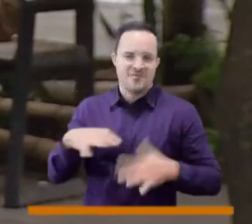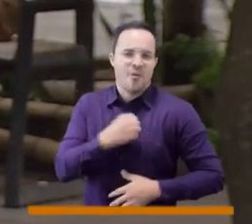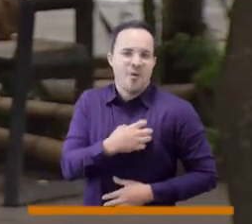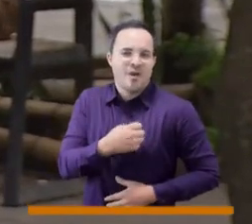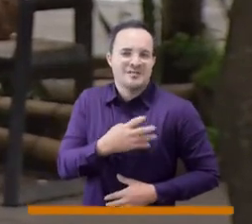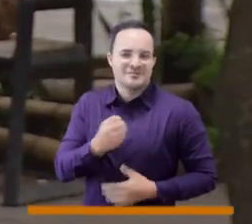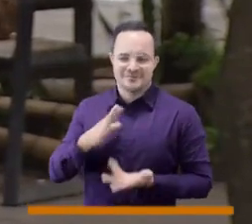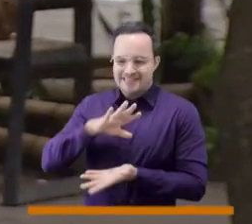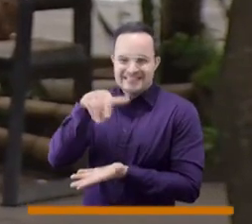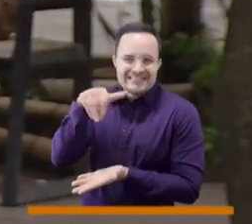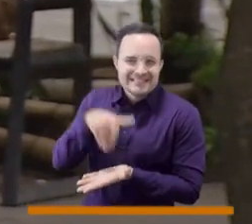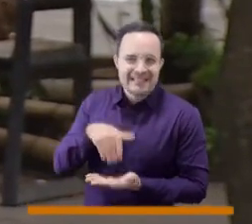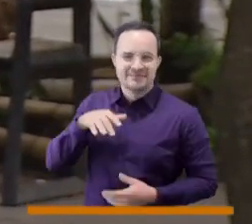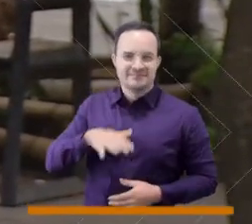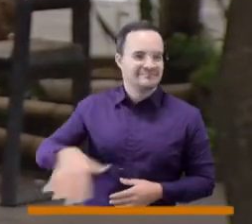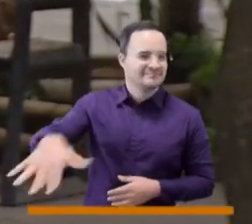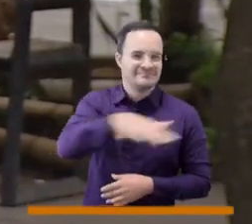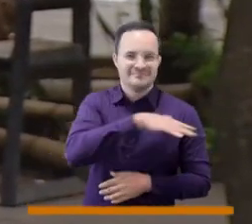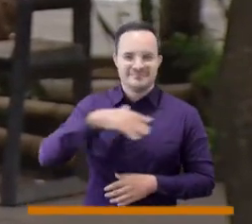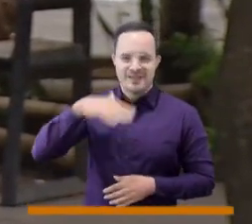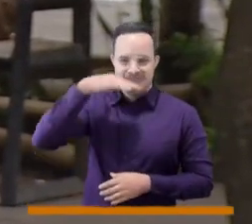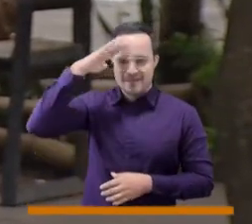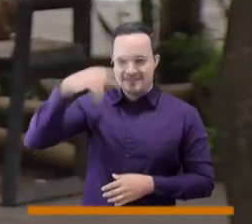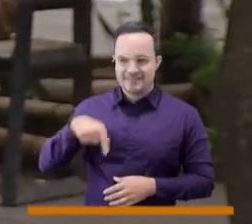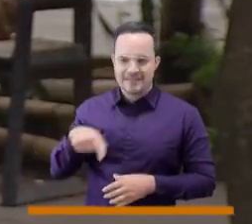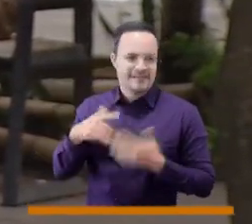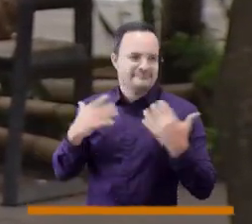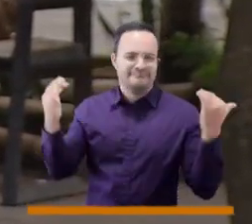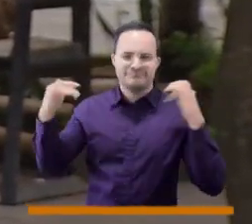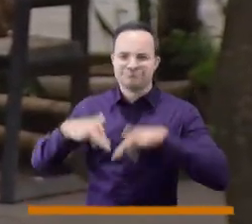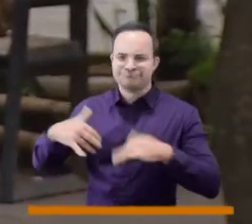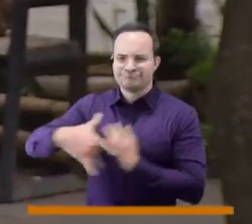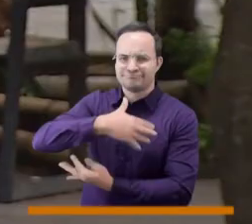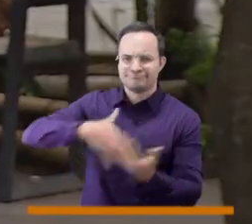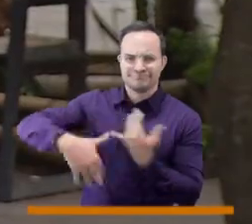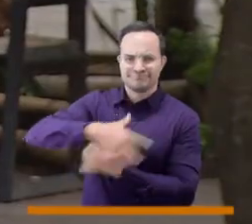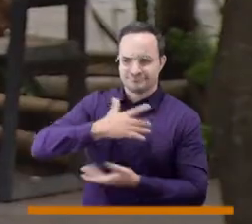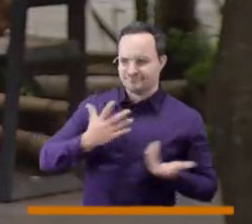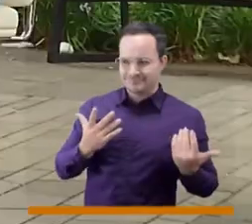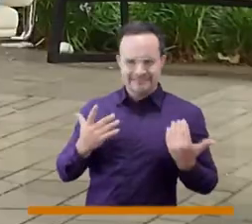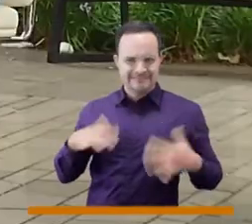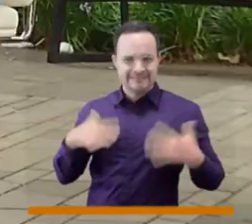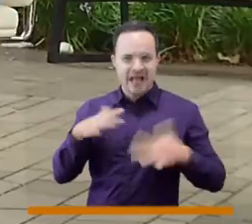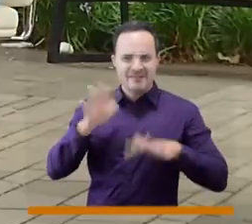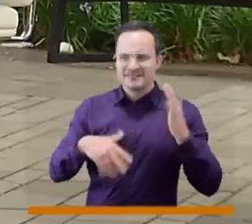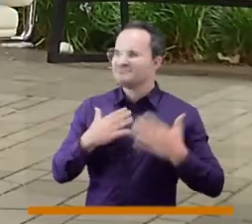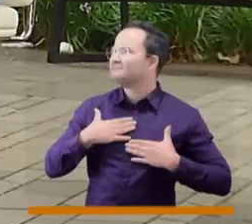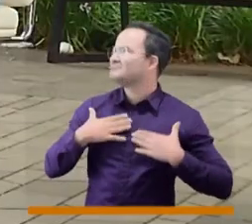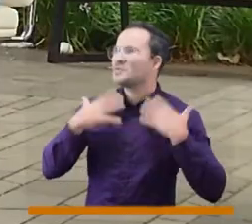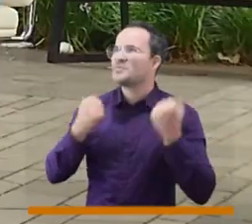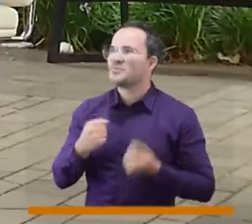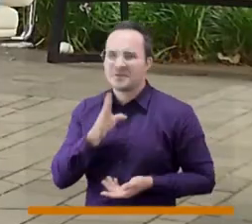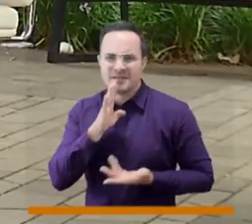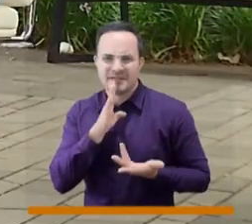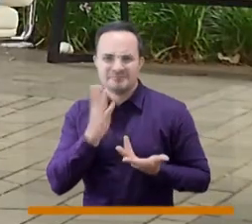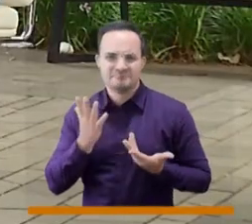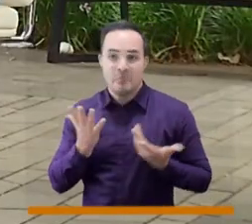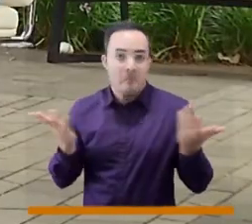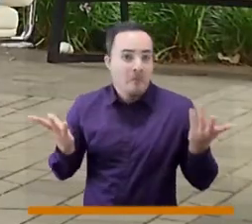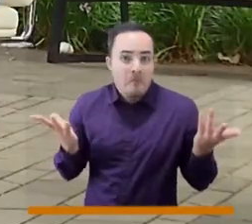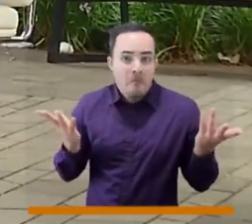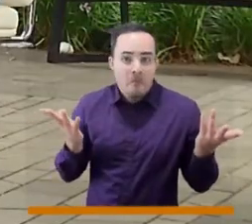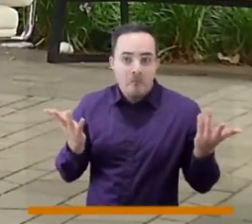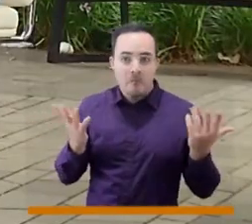antioqueña, donde palpita y tiene una dinámica propia de un sitio que, aunque es de todos, a veces pareciera ser de nadie. Y eso